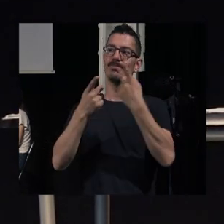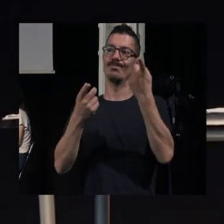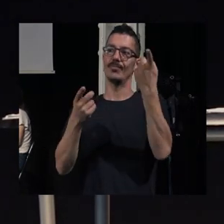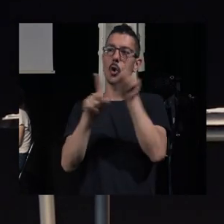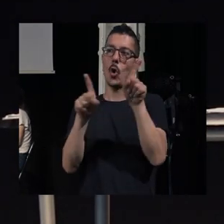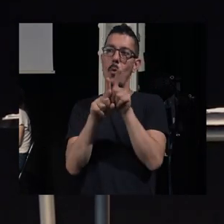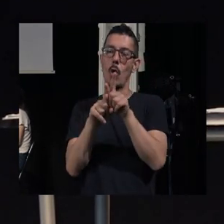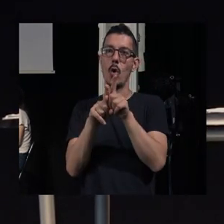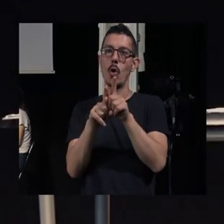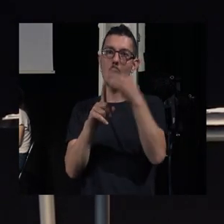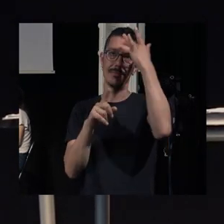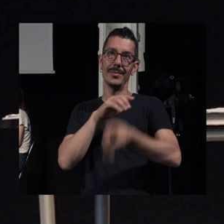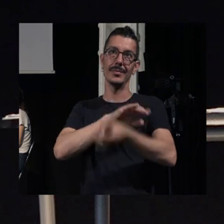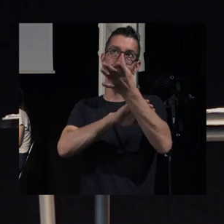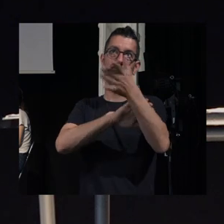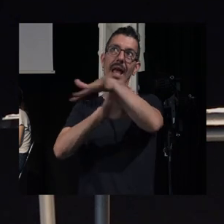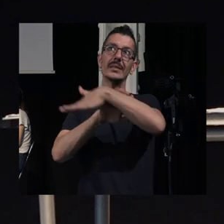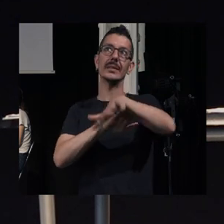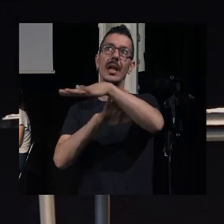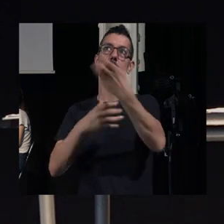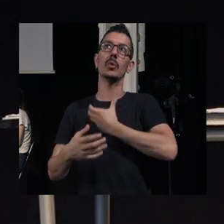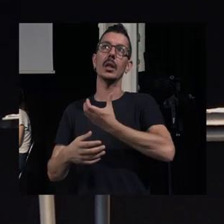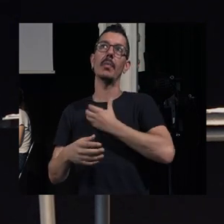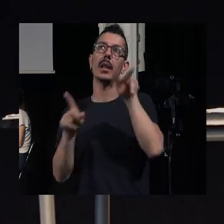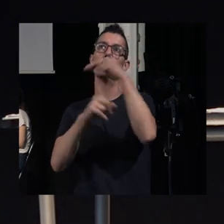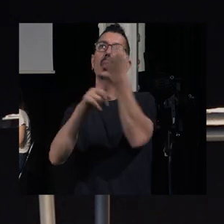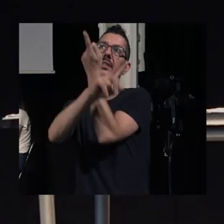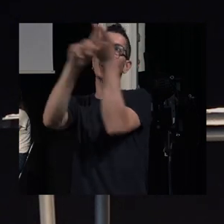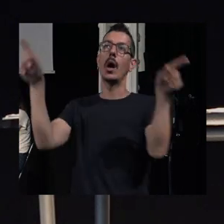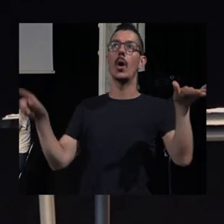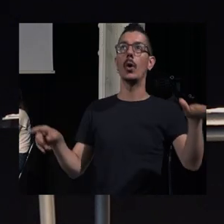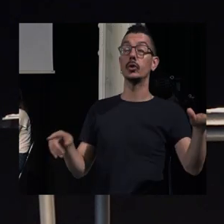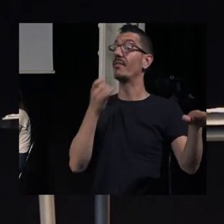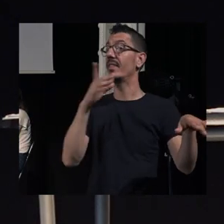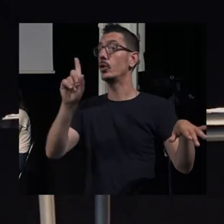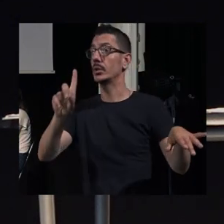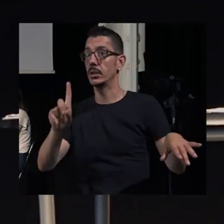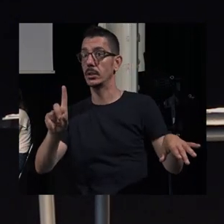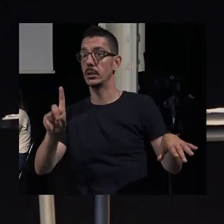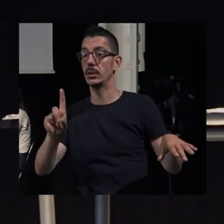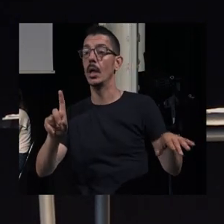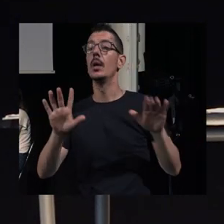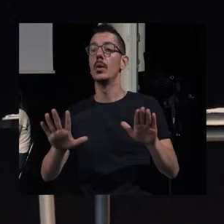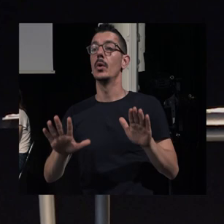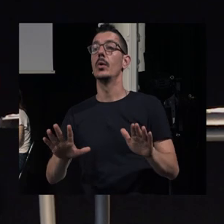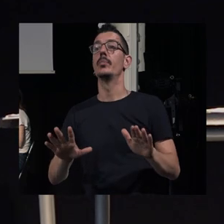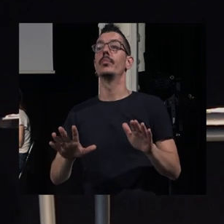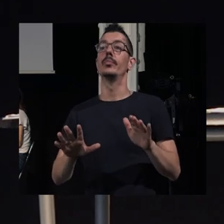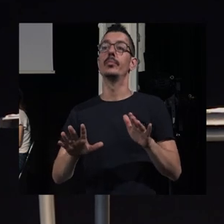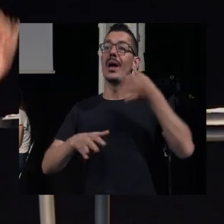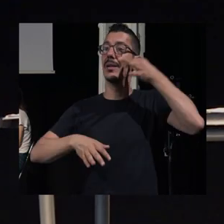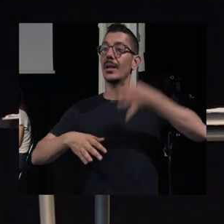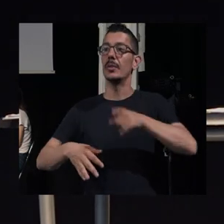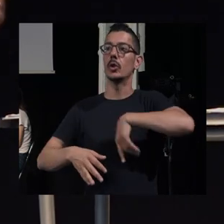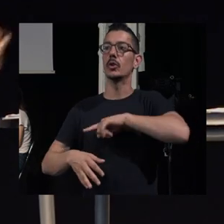escenarios municipales desde otro lugar, que no es fácil y que realmente lo que